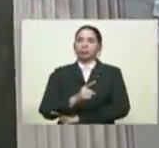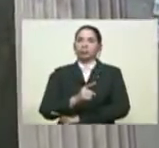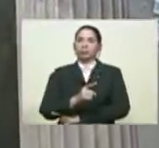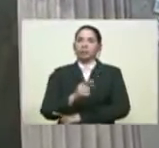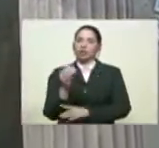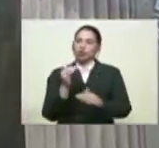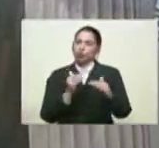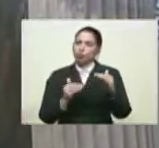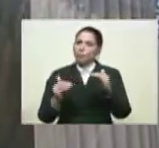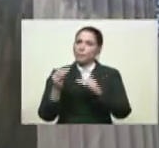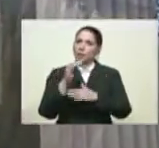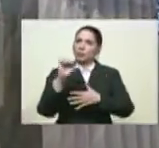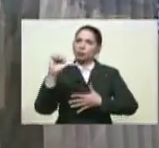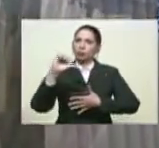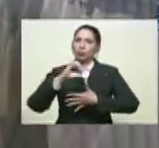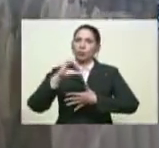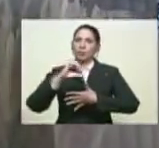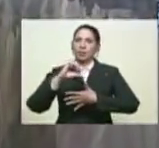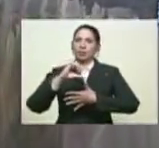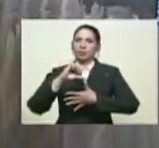supremo de Sudamérica.